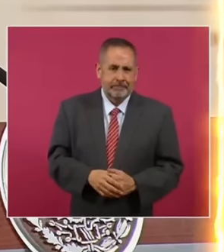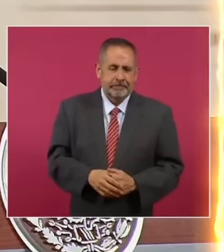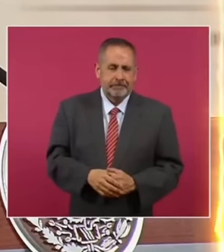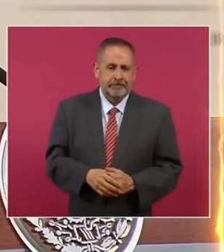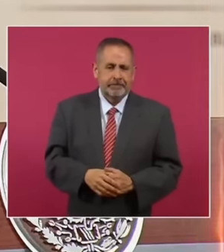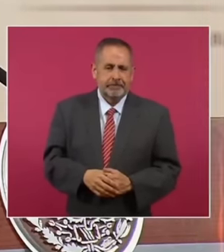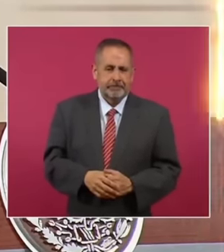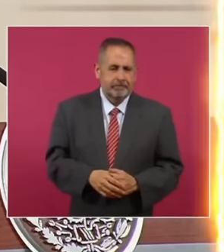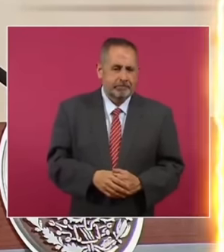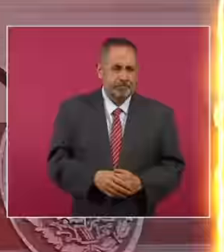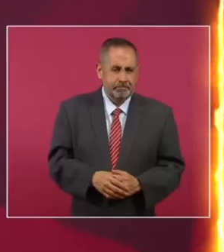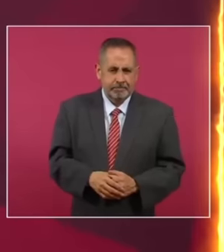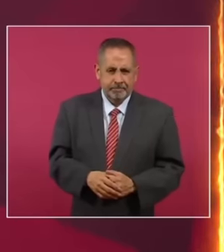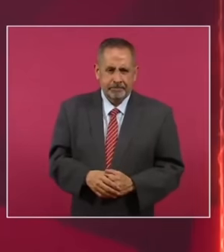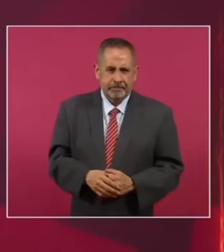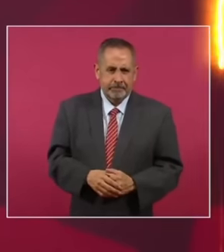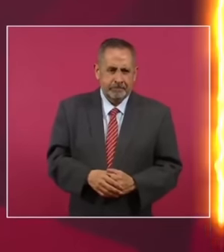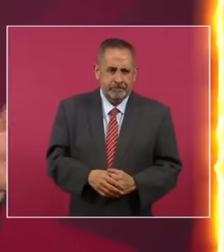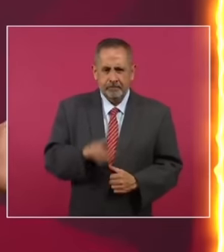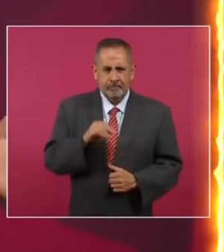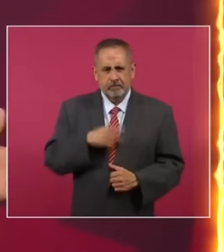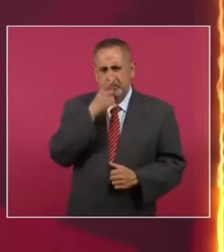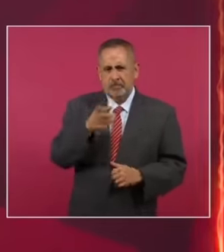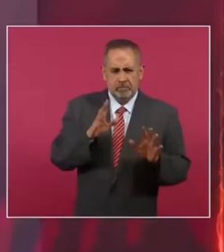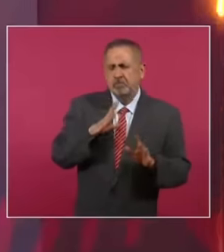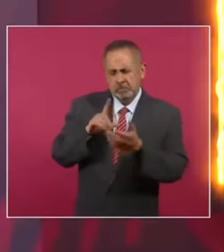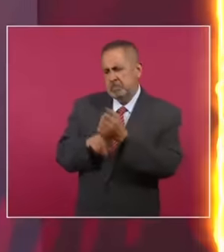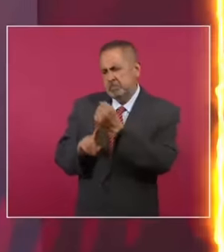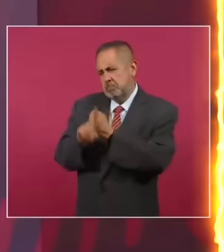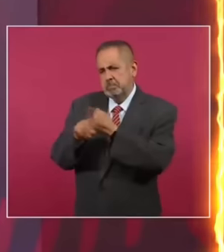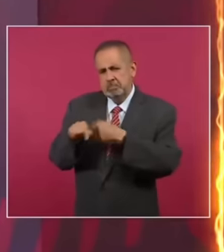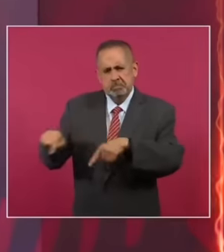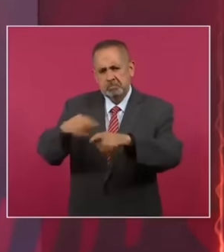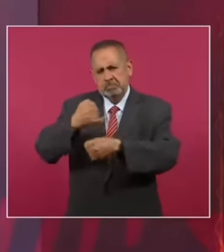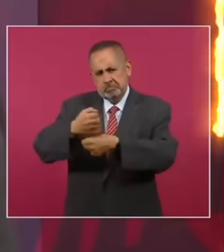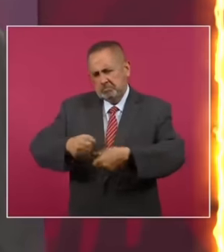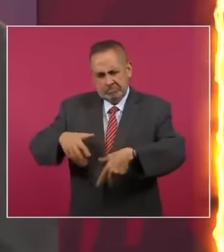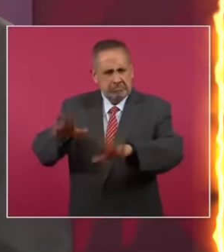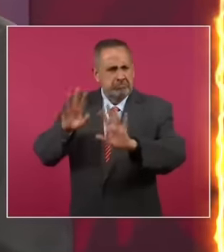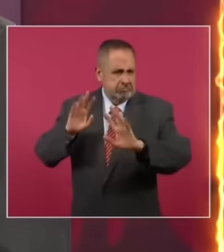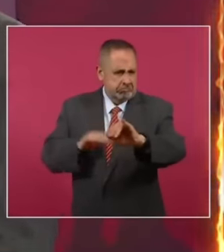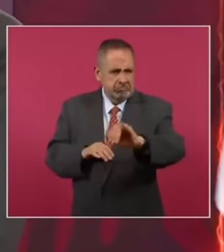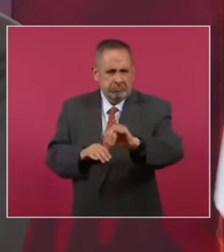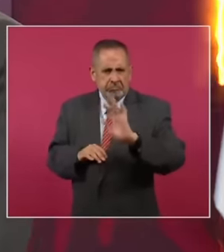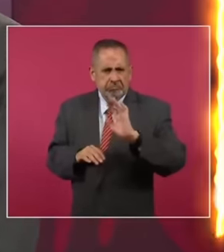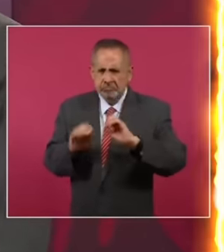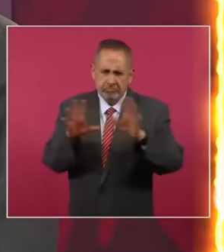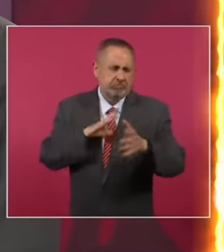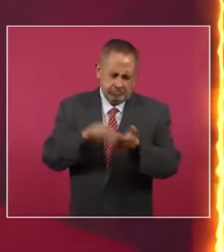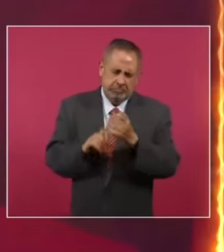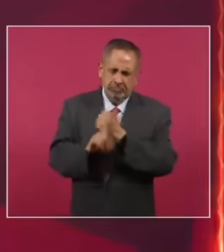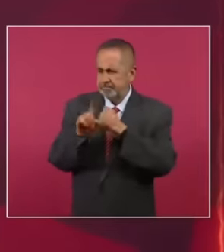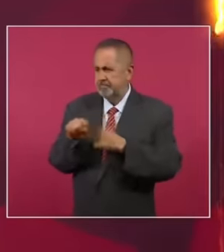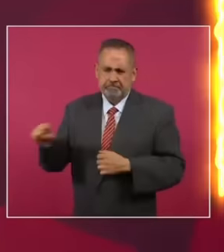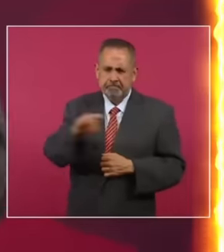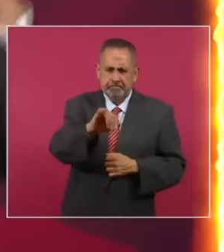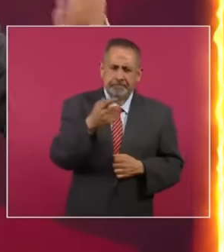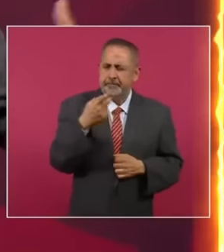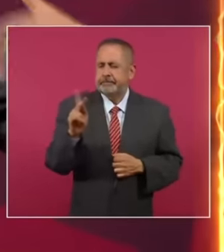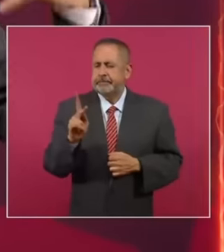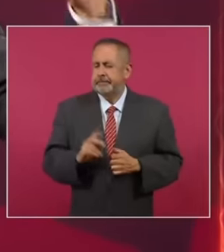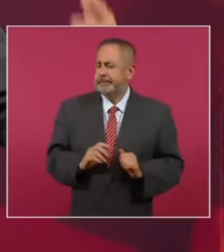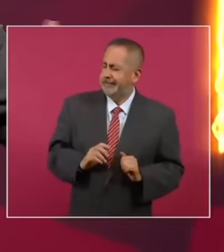Entonces, no estoy diciendo que no haya problemas de inseguridad en Tamaulipas, claro que los hay,